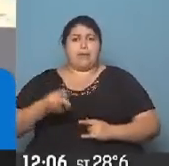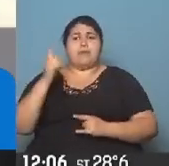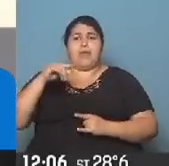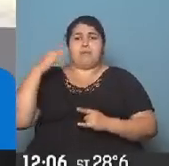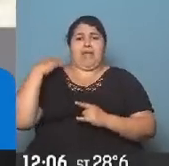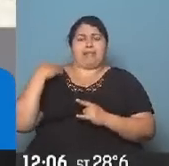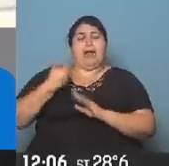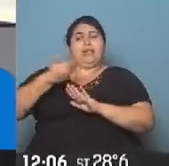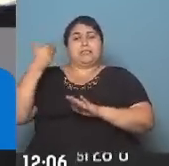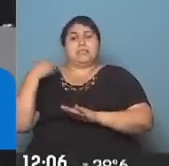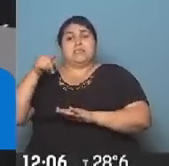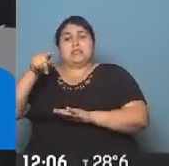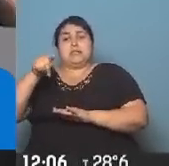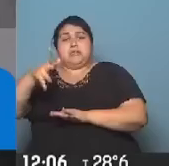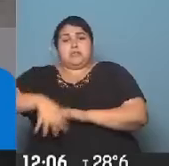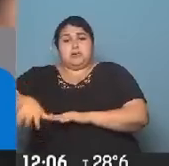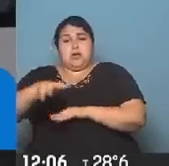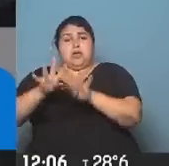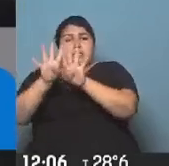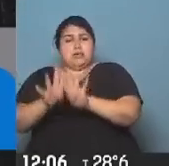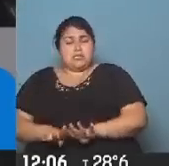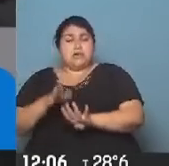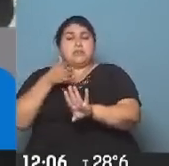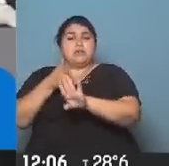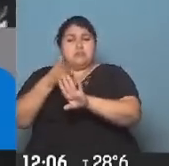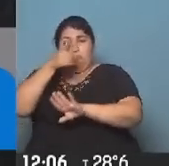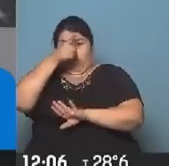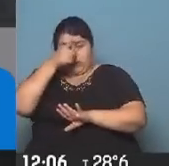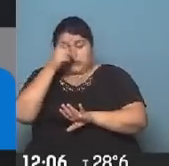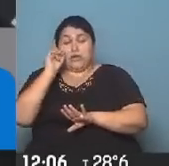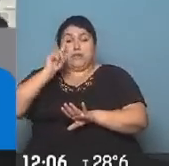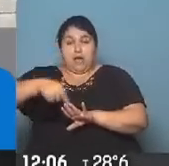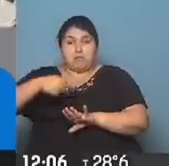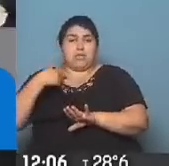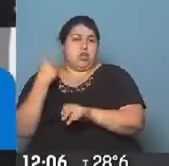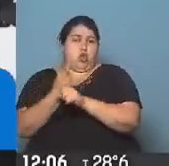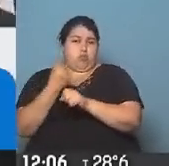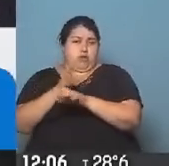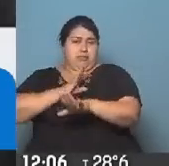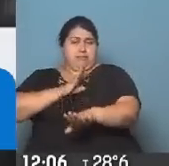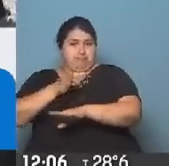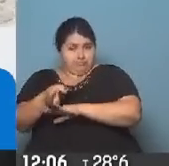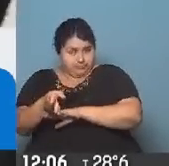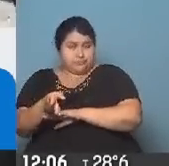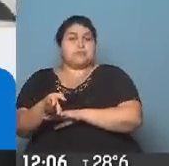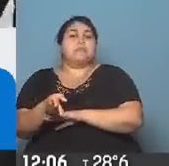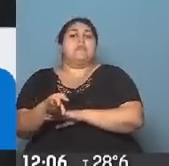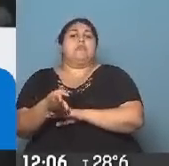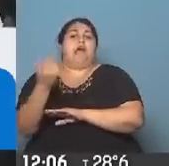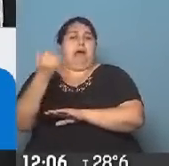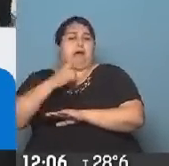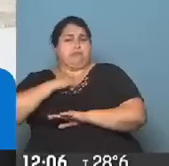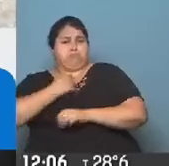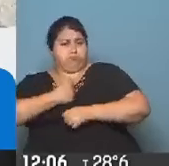está justamente también la valla de la infantería que esta mañana les impidió acceder al edificio, hablan de patóbicas en el interior